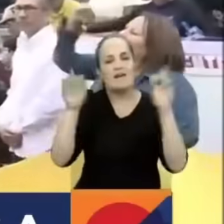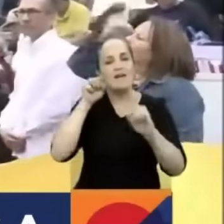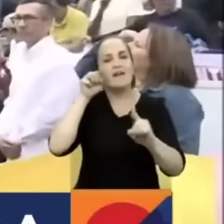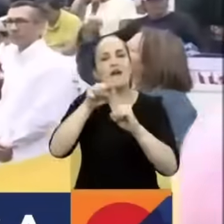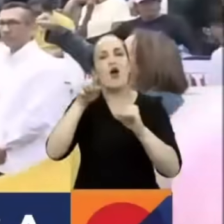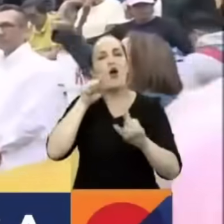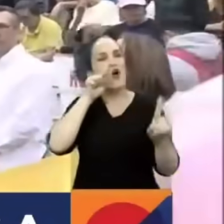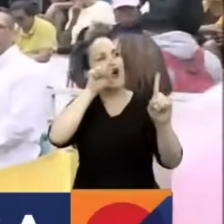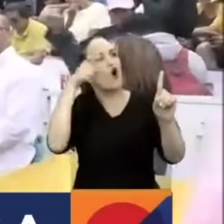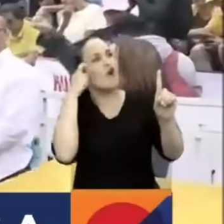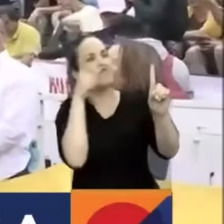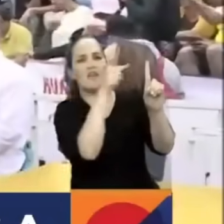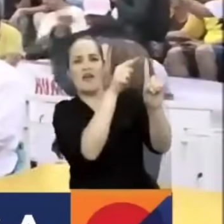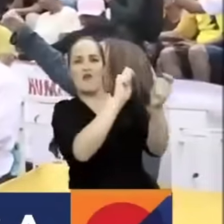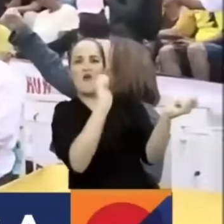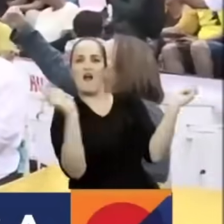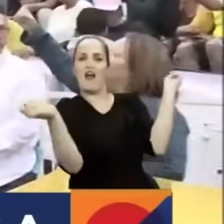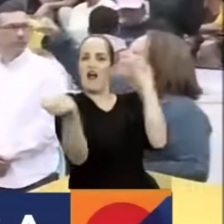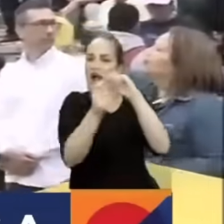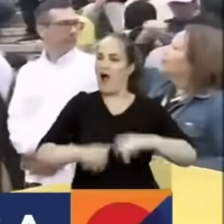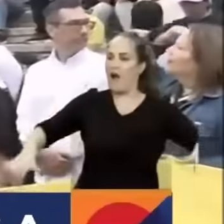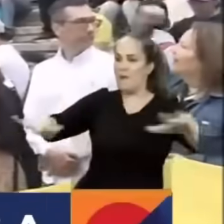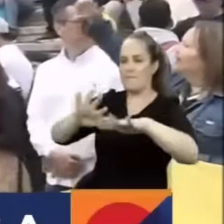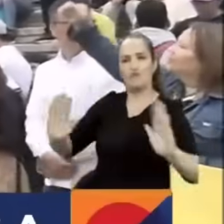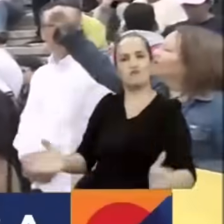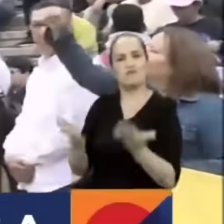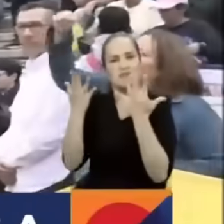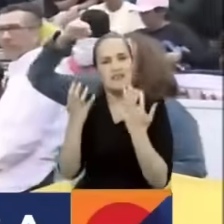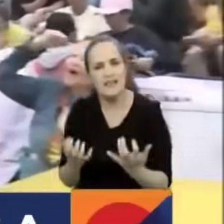y estamos defendiendo y exigiéndole